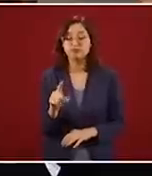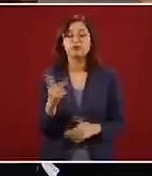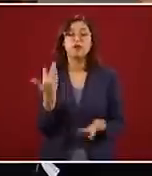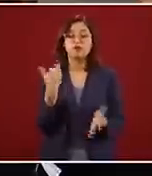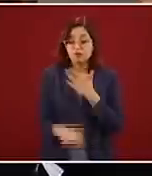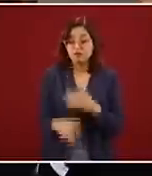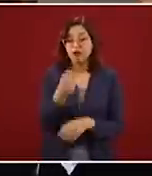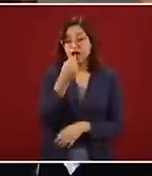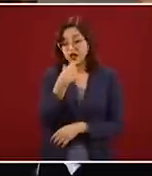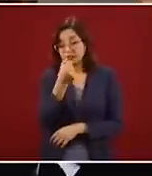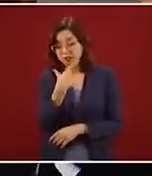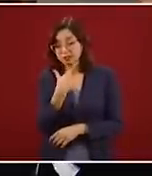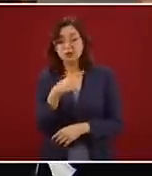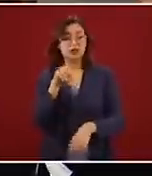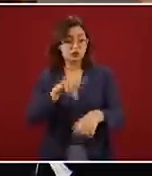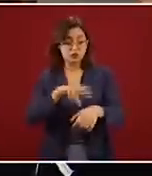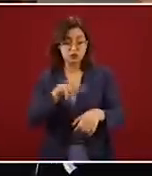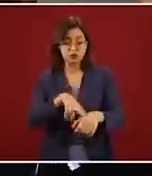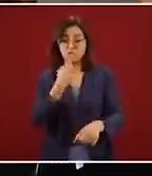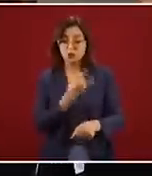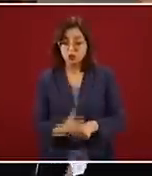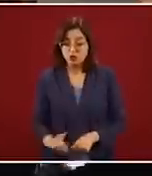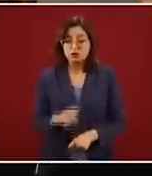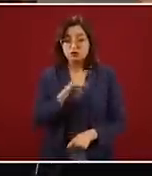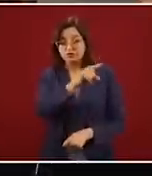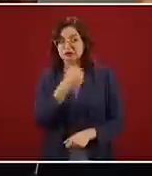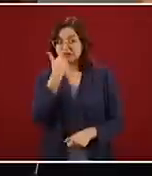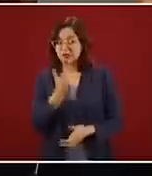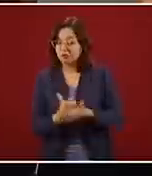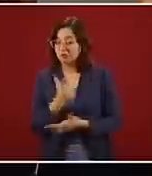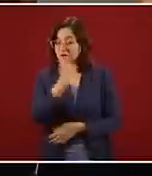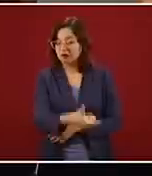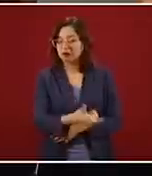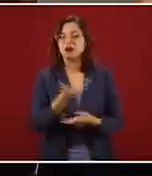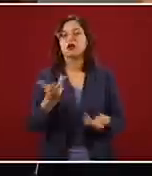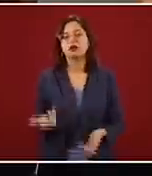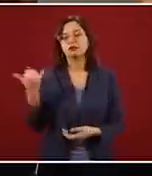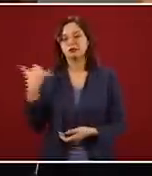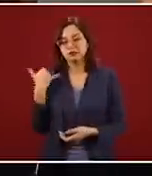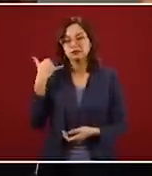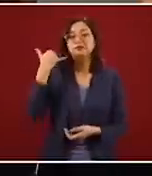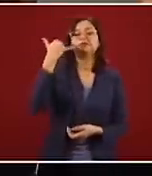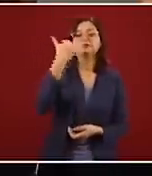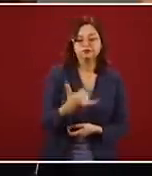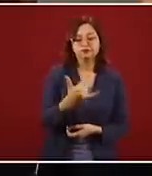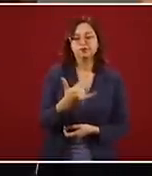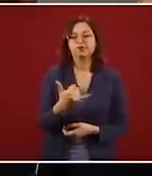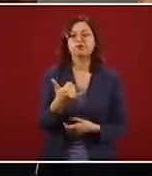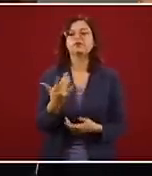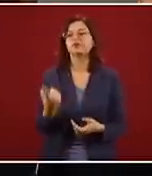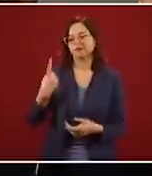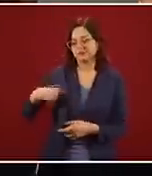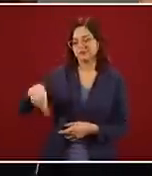desabasto, negligencia médica o cobros indebidos, la mecánica es se recibe la llamada y directamente nosotros